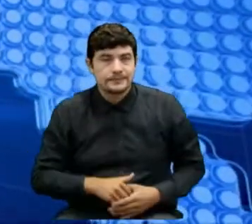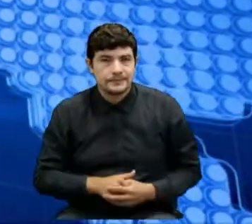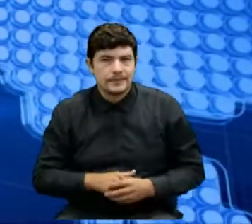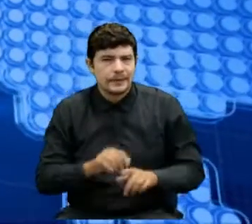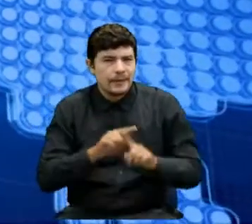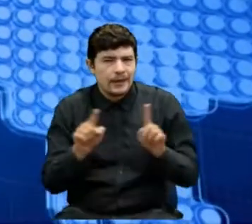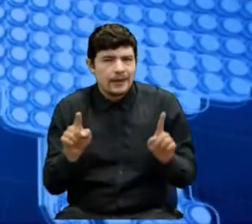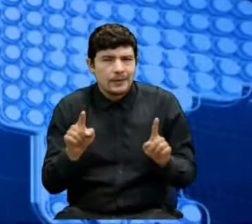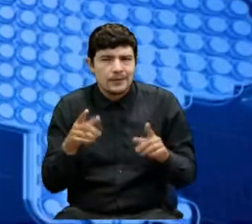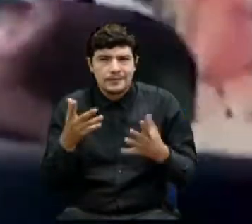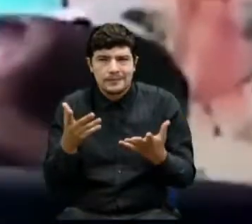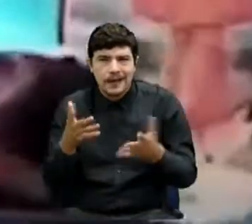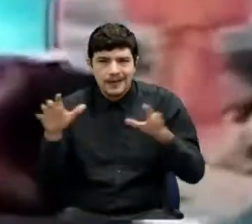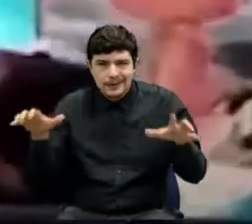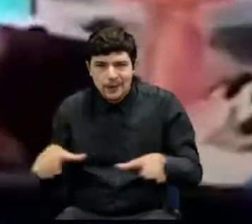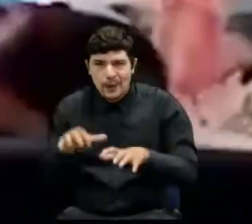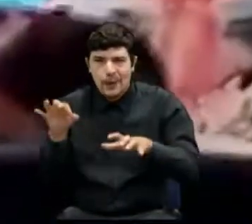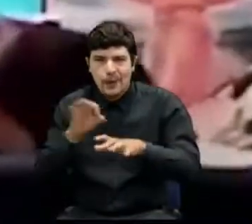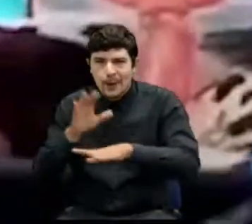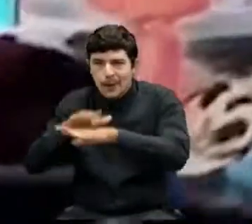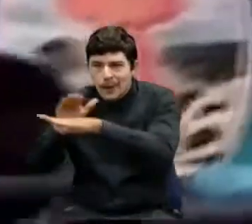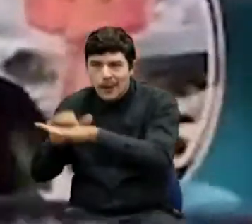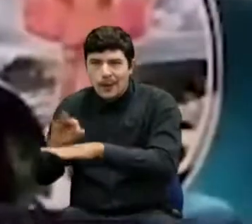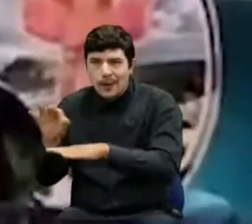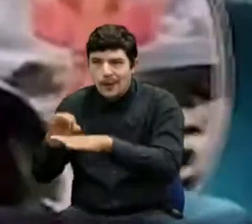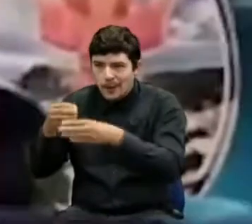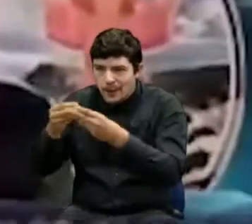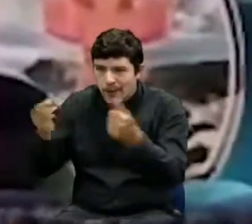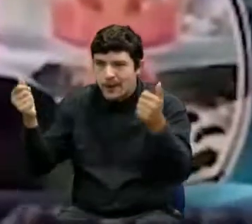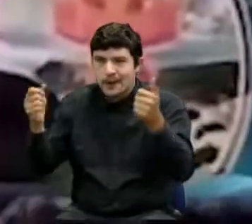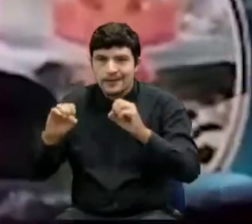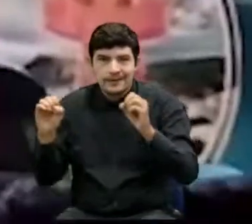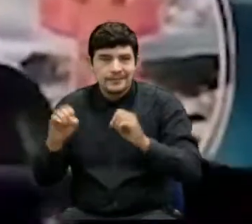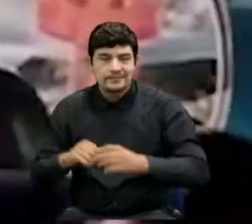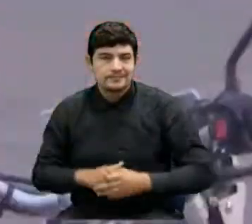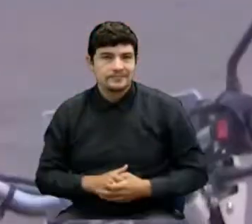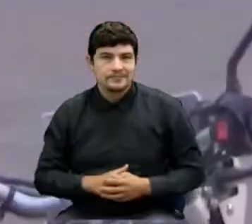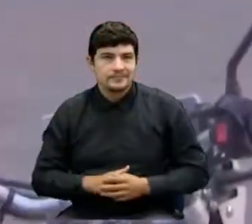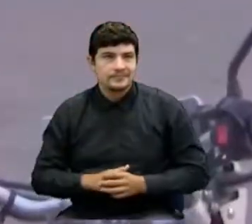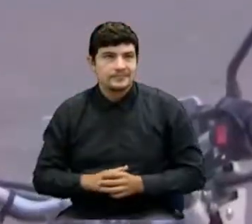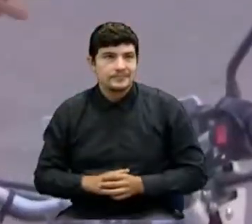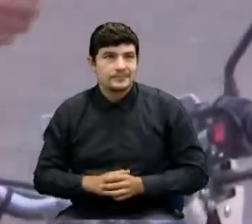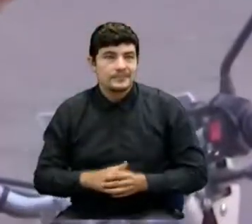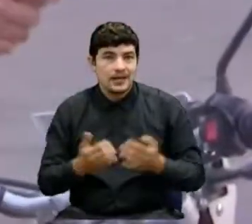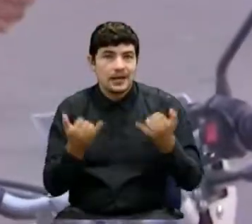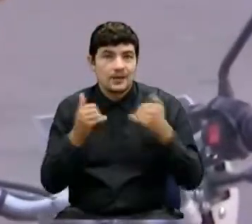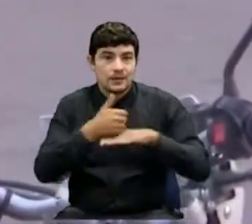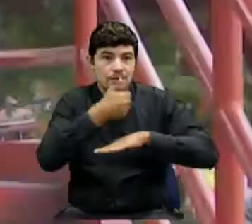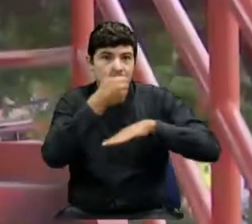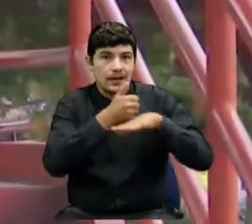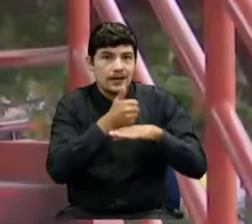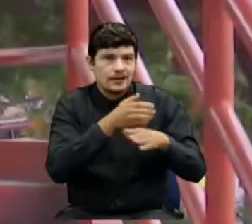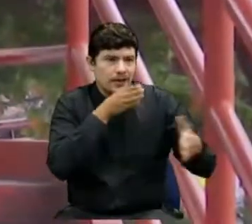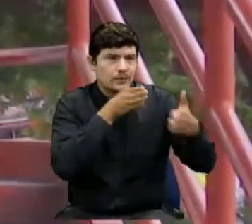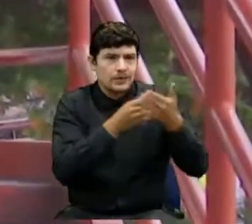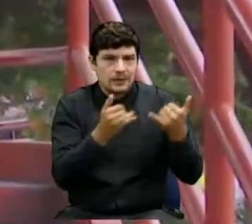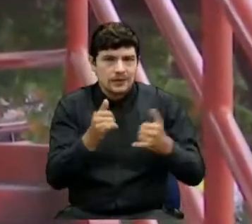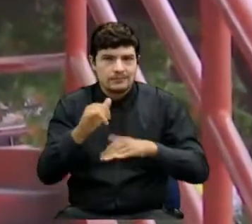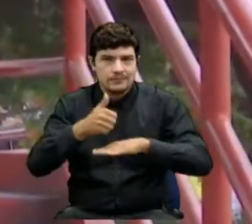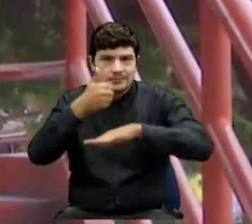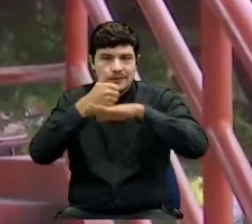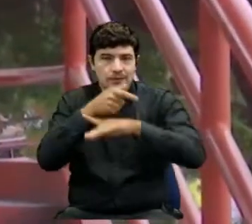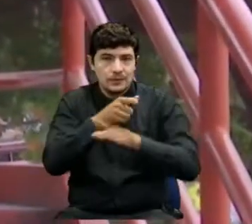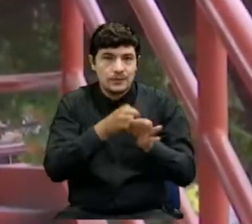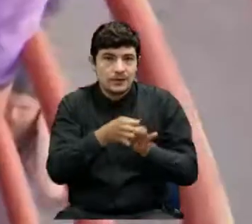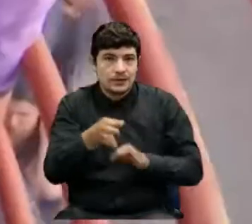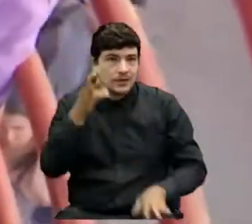Pero nada se lleva a cabo. La denuncia, que hizo eco en las redes sociales, permitió que las autoridades en el municipio de Los Patios efectuaran controles pertinentes